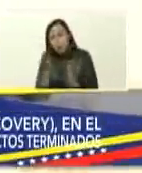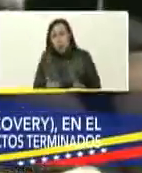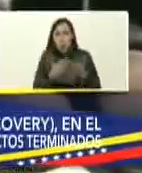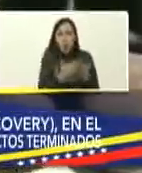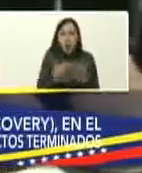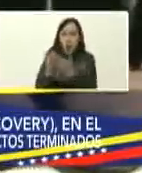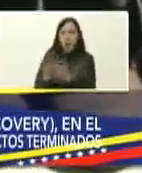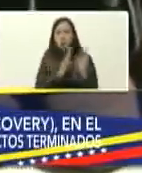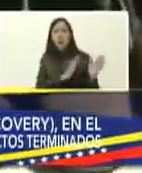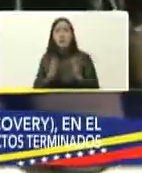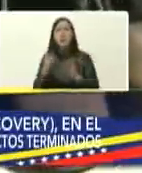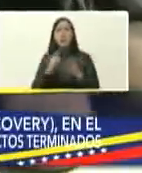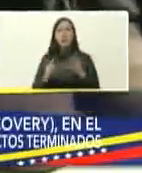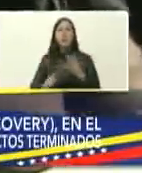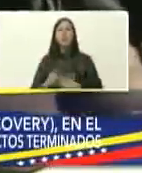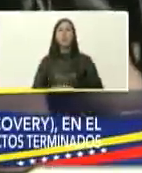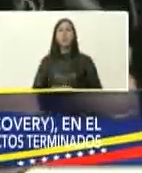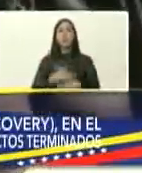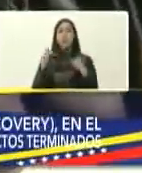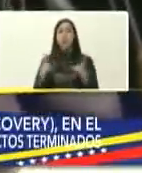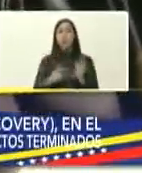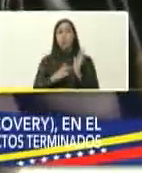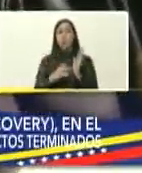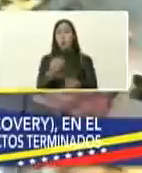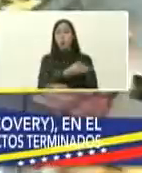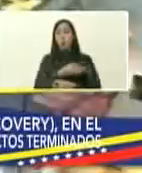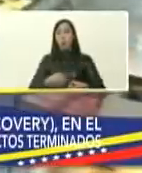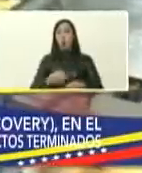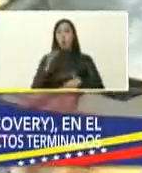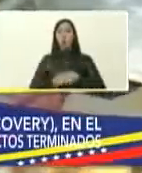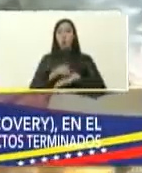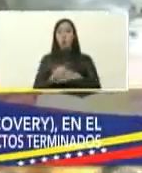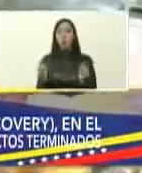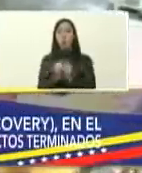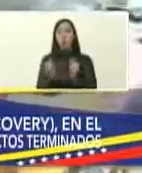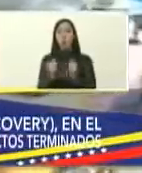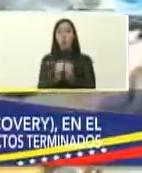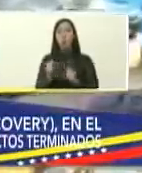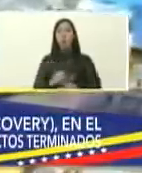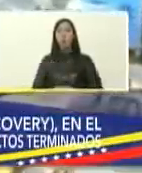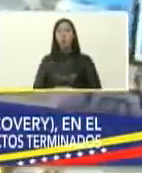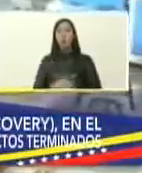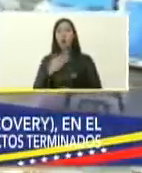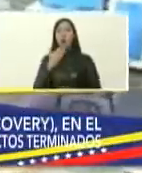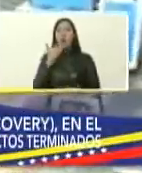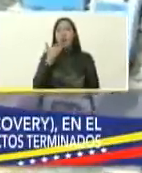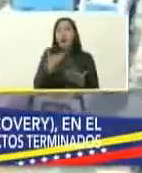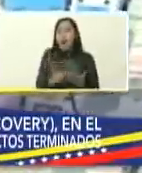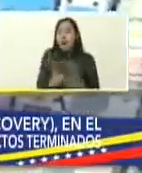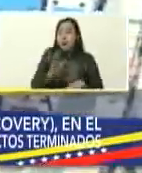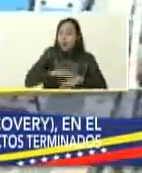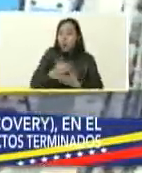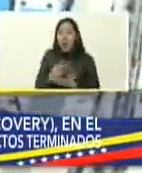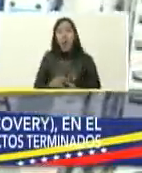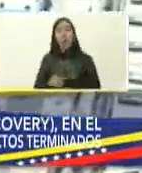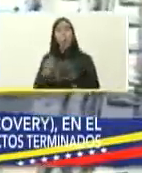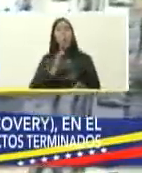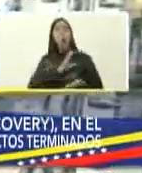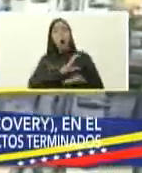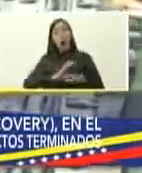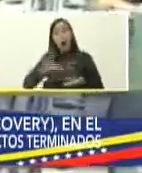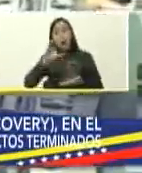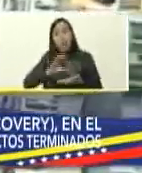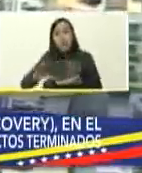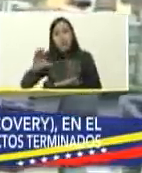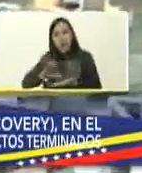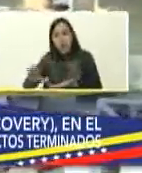lo que hemos visto el día de hoy son de excelentísima calidad. Y que gracias, presidente, al financiamiento,